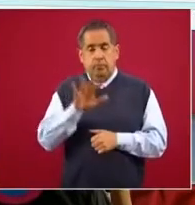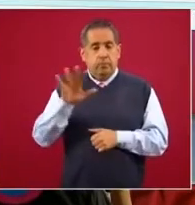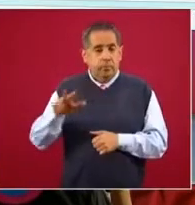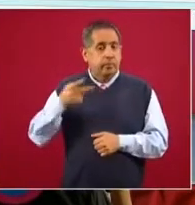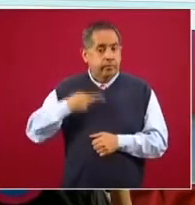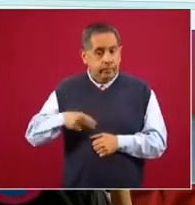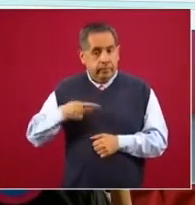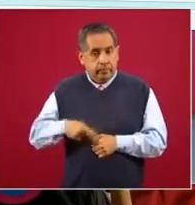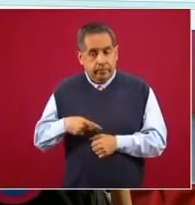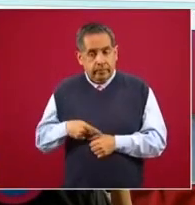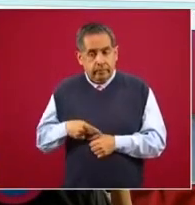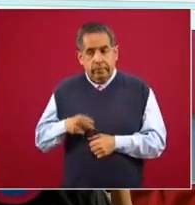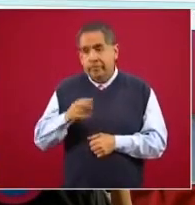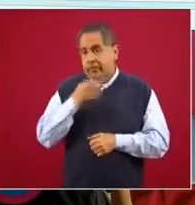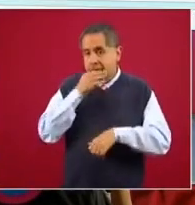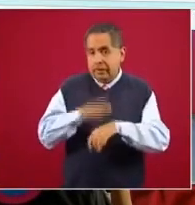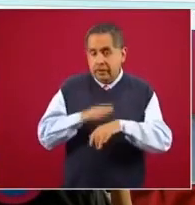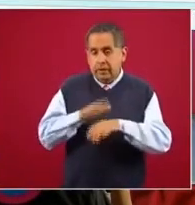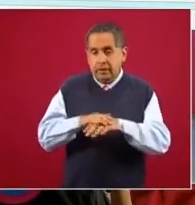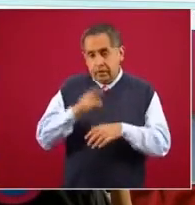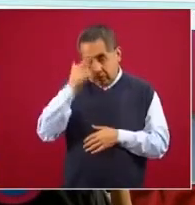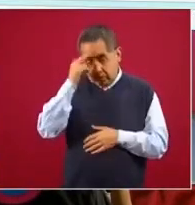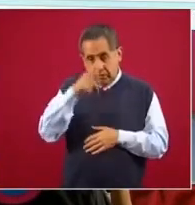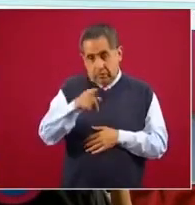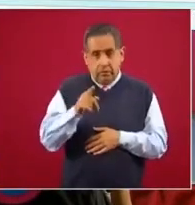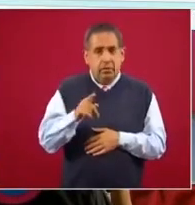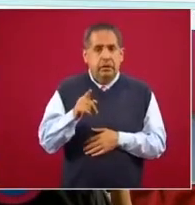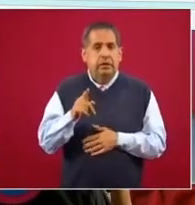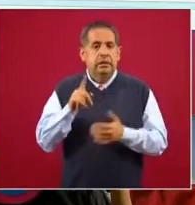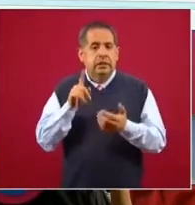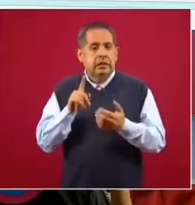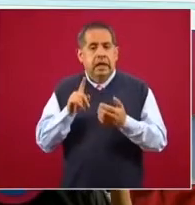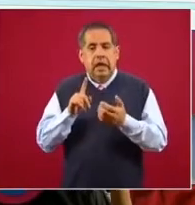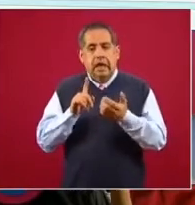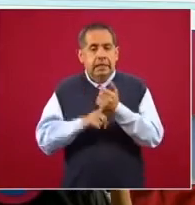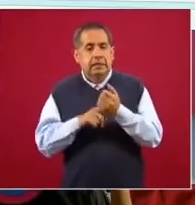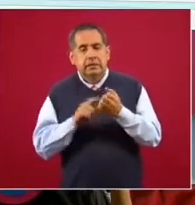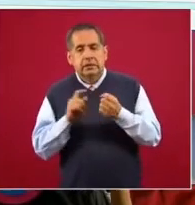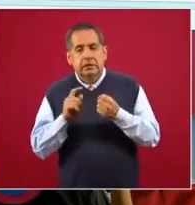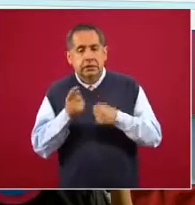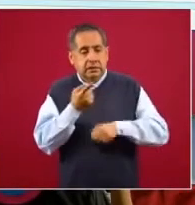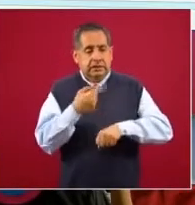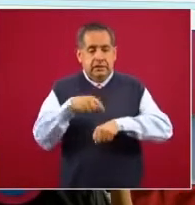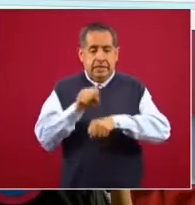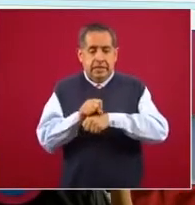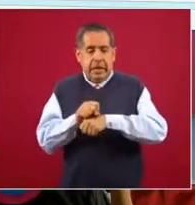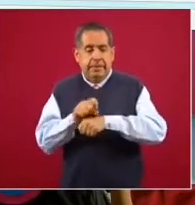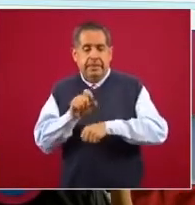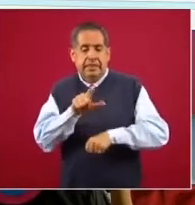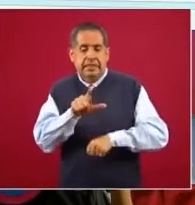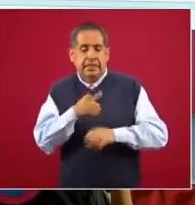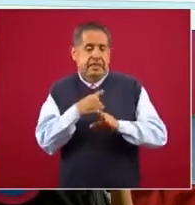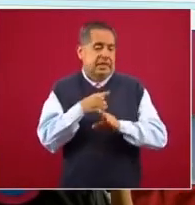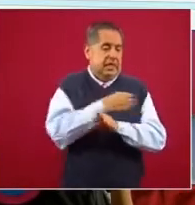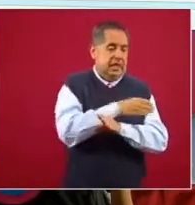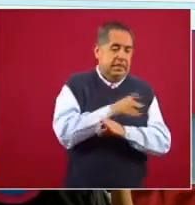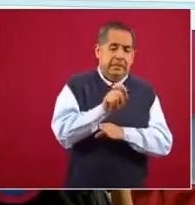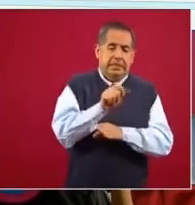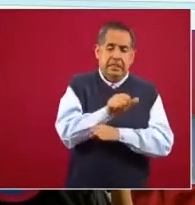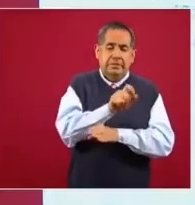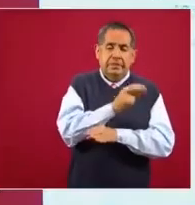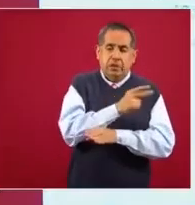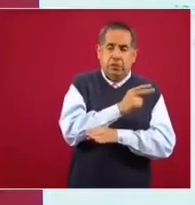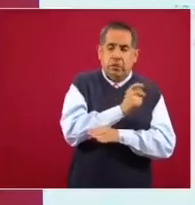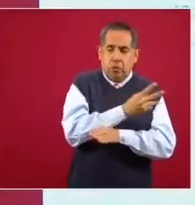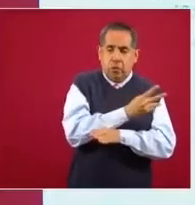47.655 personas, recordando que todas las personas que están detrás de ellas, es decir, de la semana 27 hacia atrás,